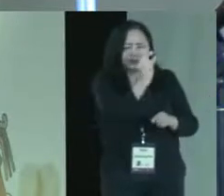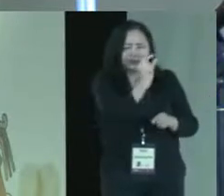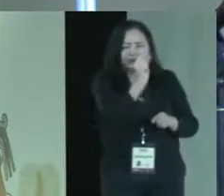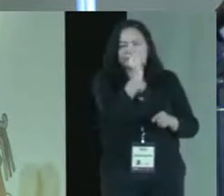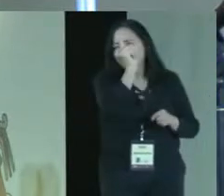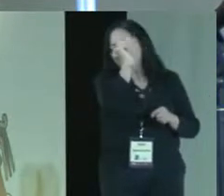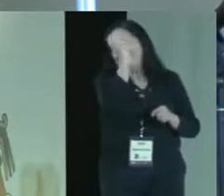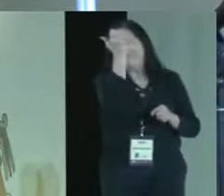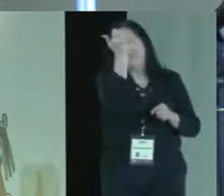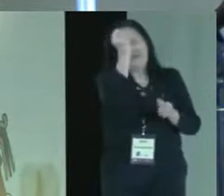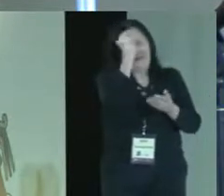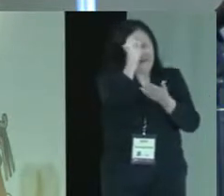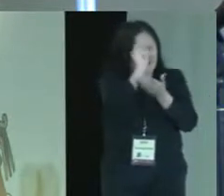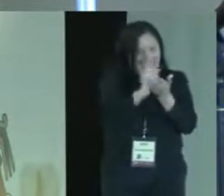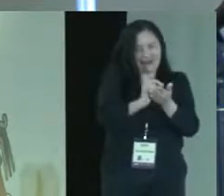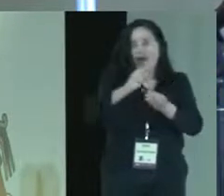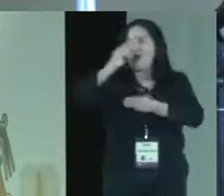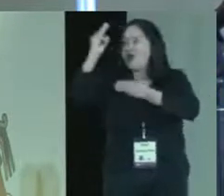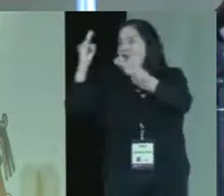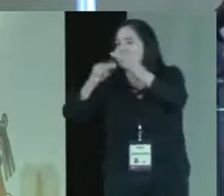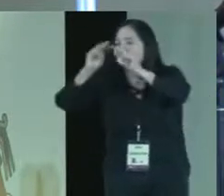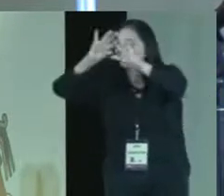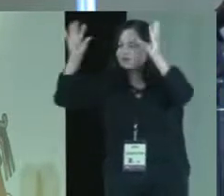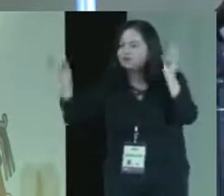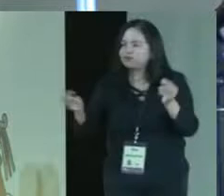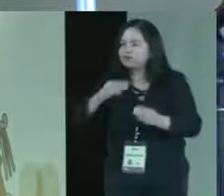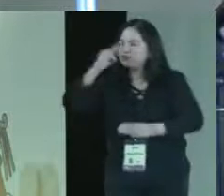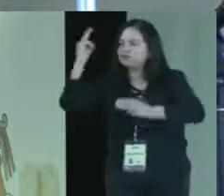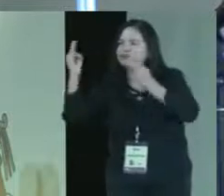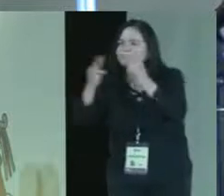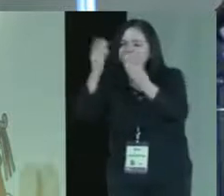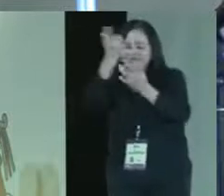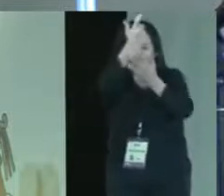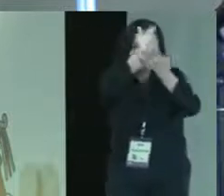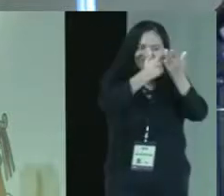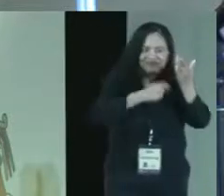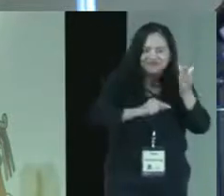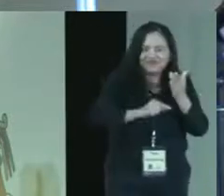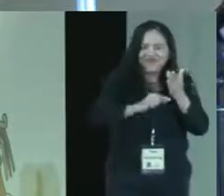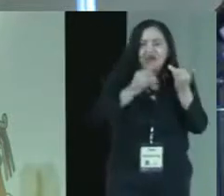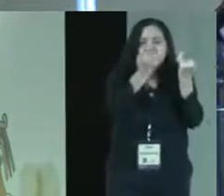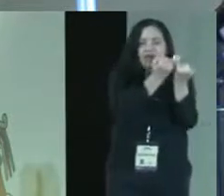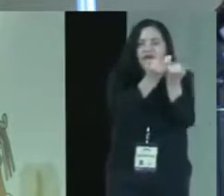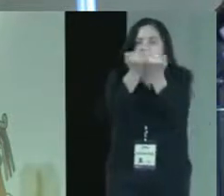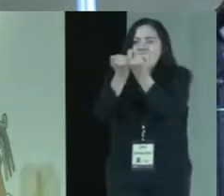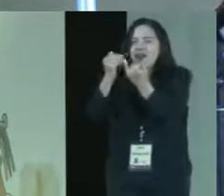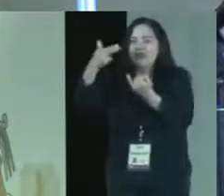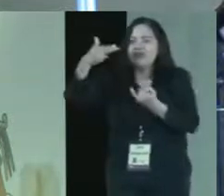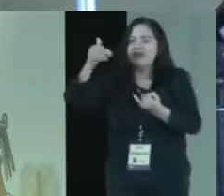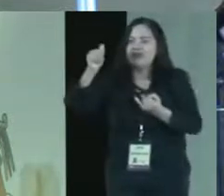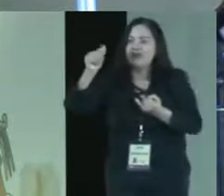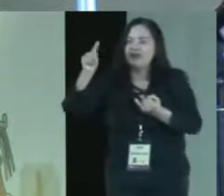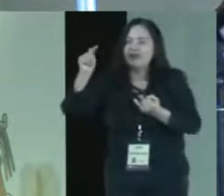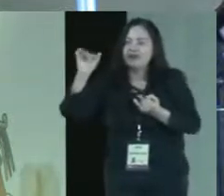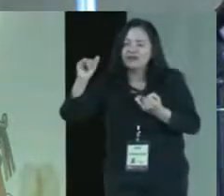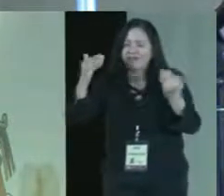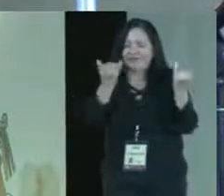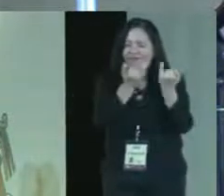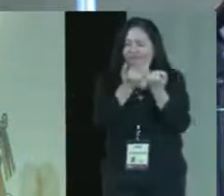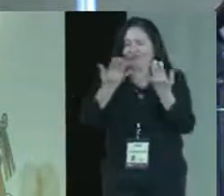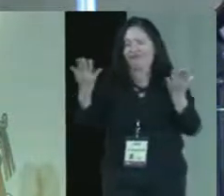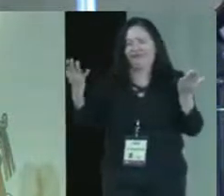más bajo, de los más bajos del mundo, comparable con el de Haití. En ese nivel estábamos. Ya